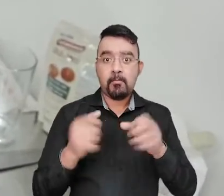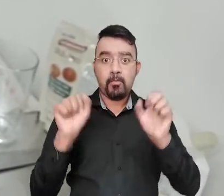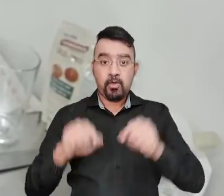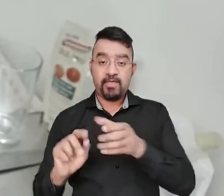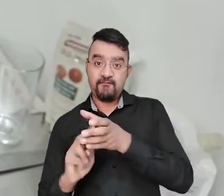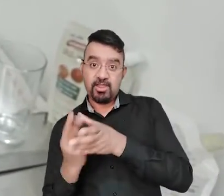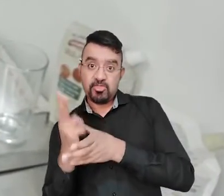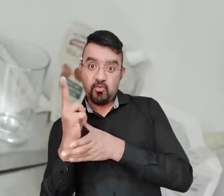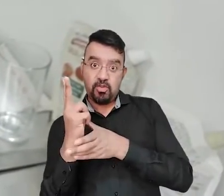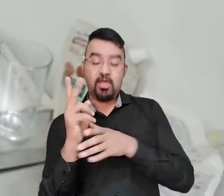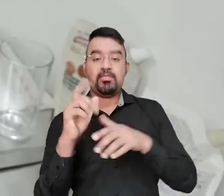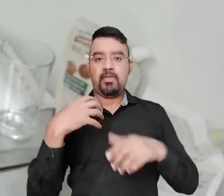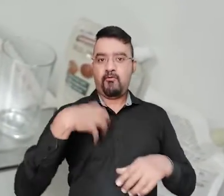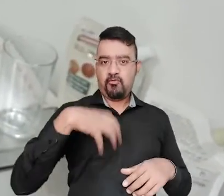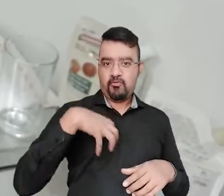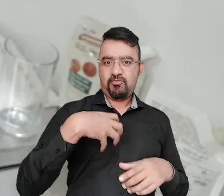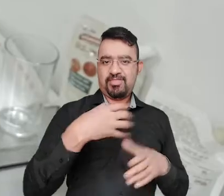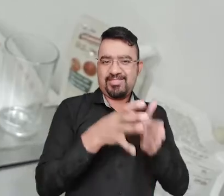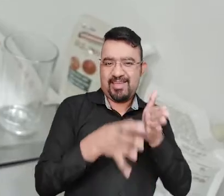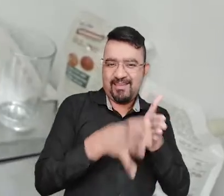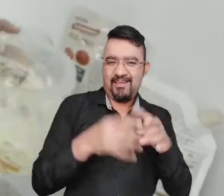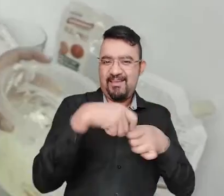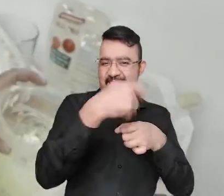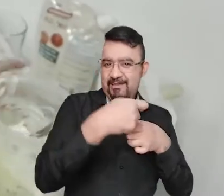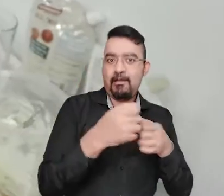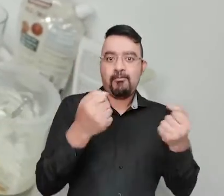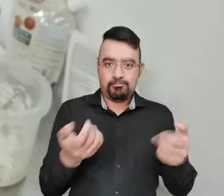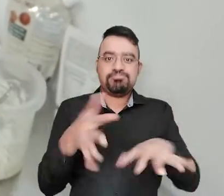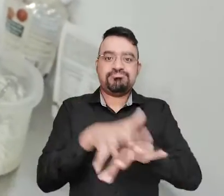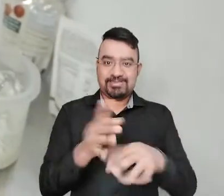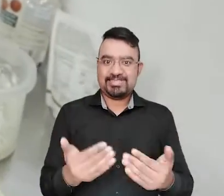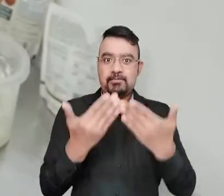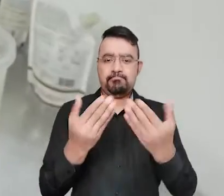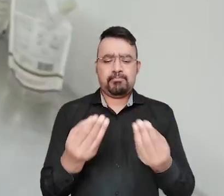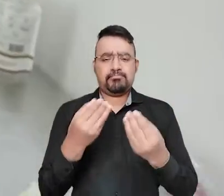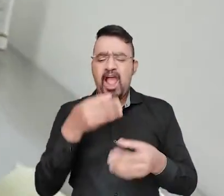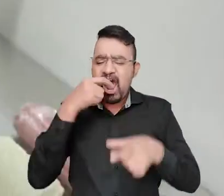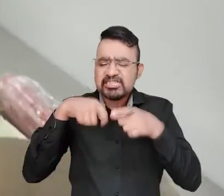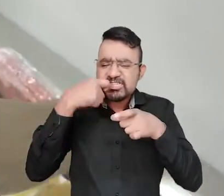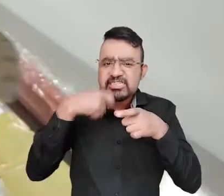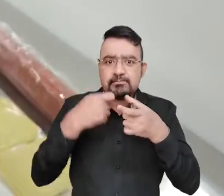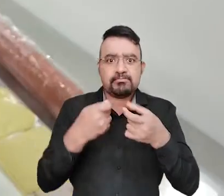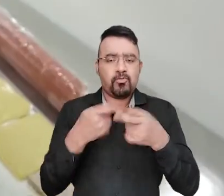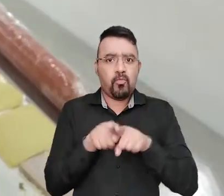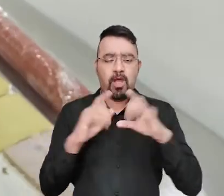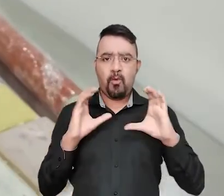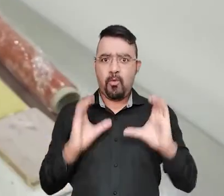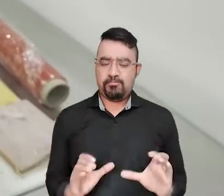verduras son muy importantes para la salud. Procedemos a hacer un extendido